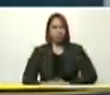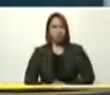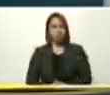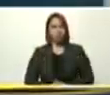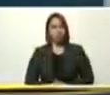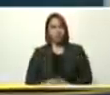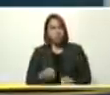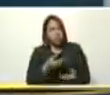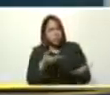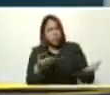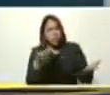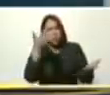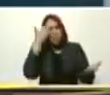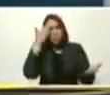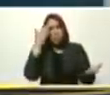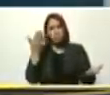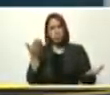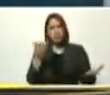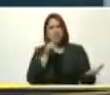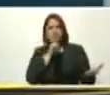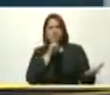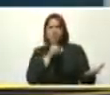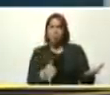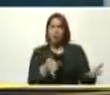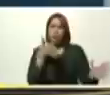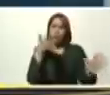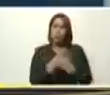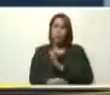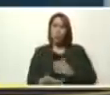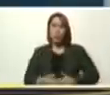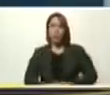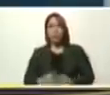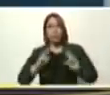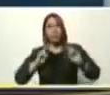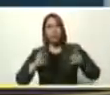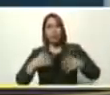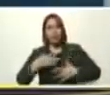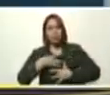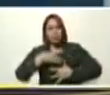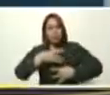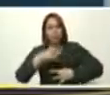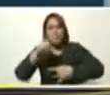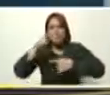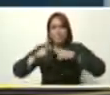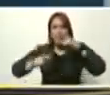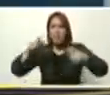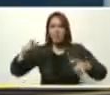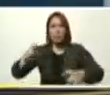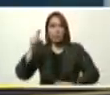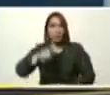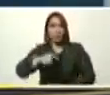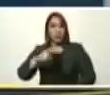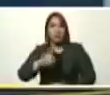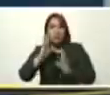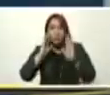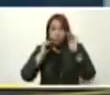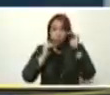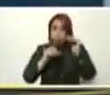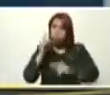¿Cómo es que ustedes son informados de los asuntos de interés de la gente que necesitan